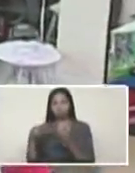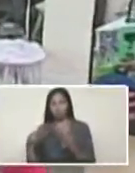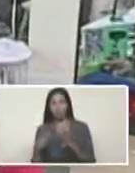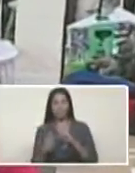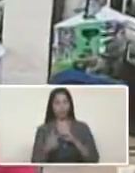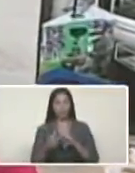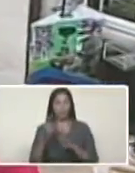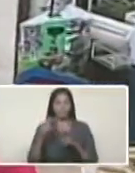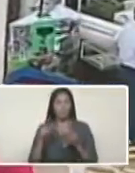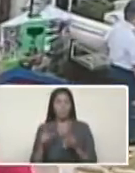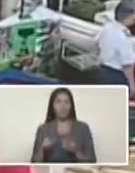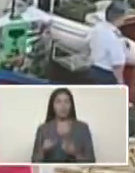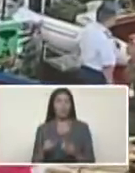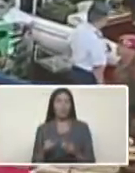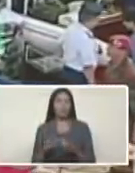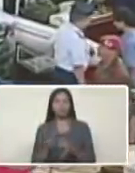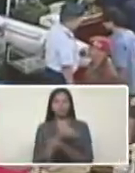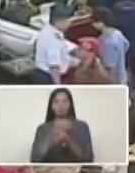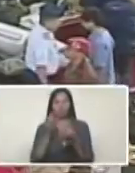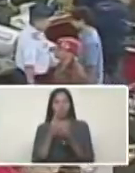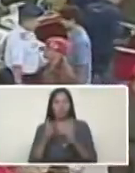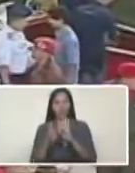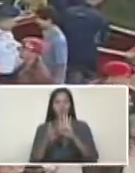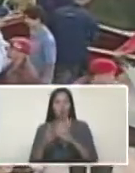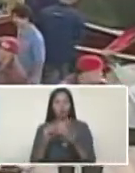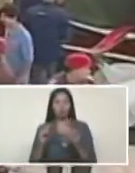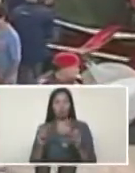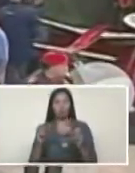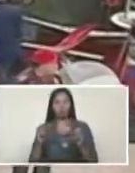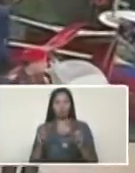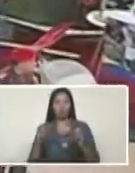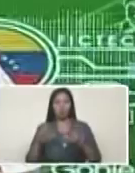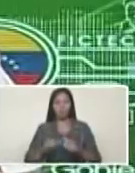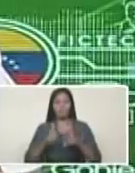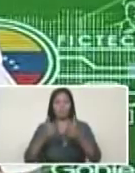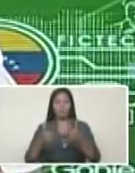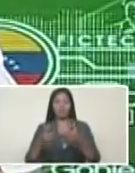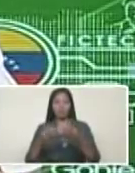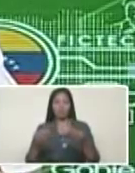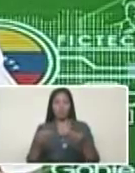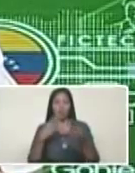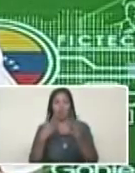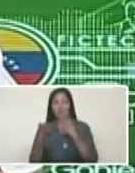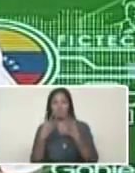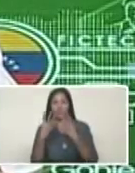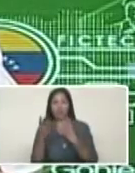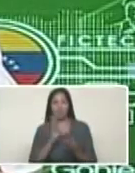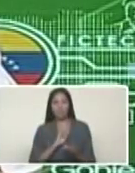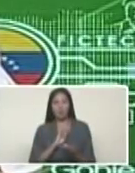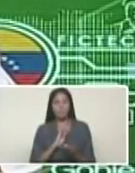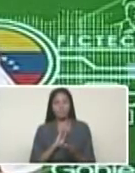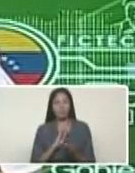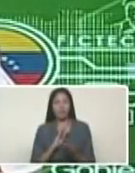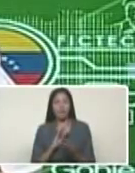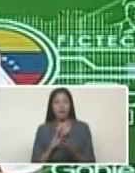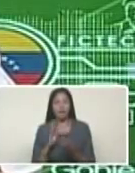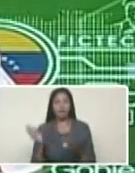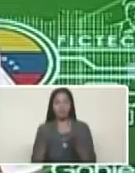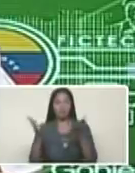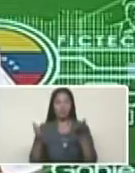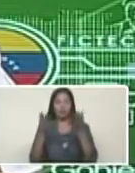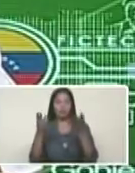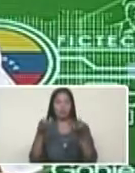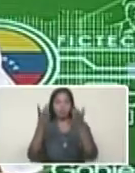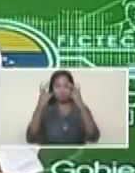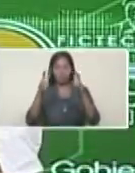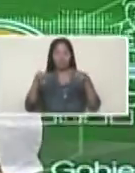mostrar. Extraordinaria. Hoy estamos inaugurando la Feria de la Innovación, la